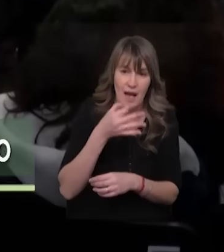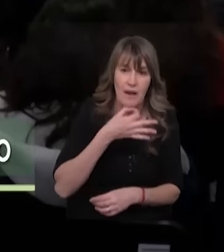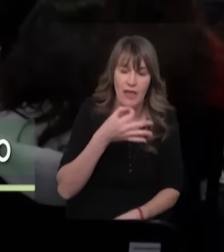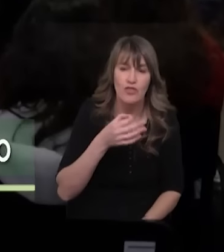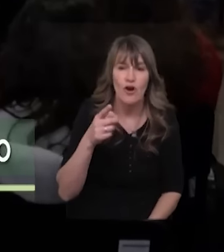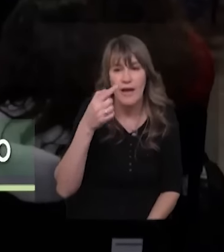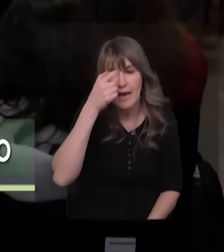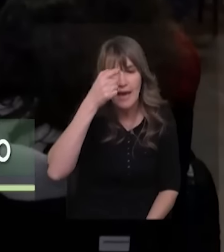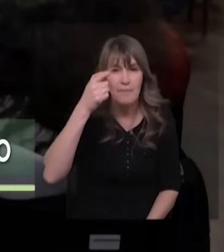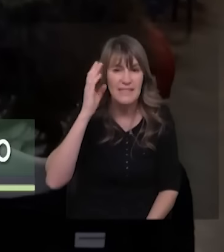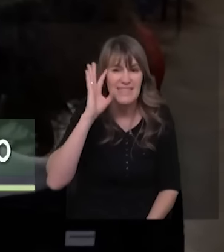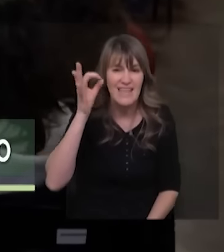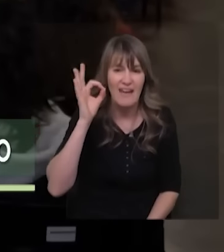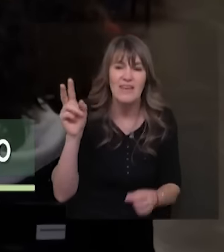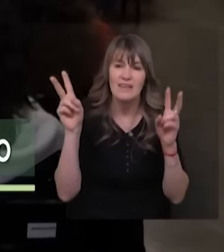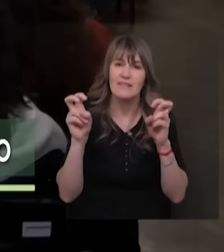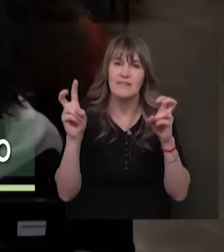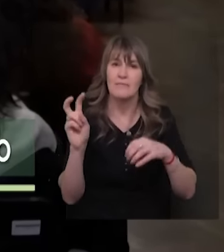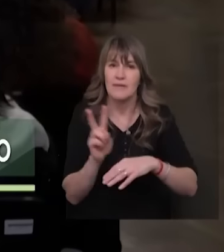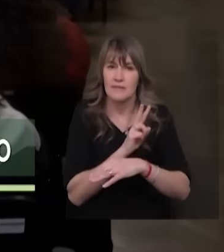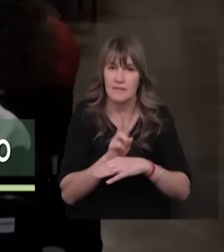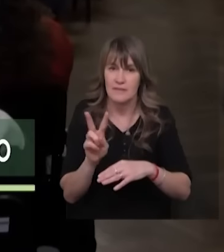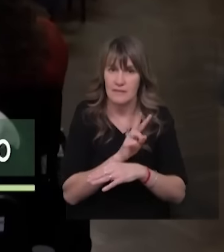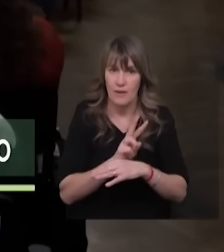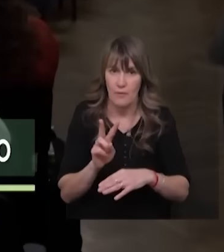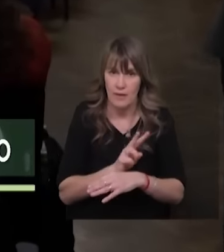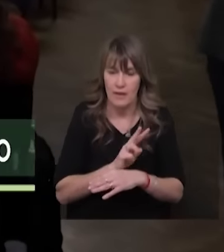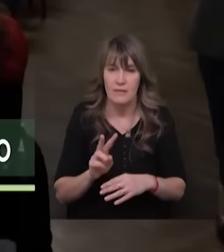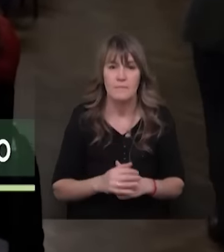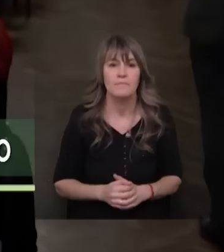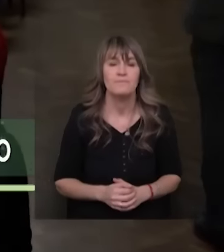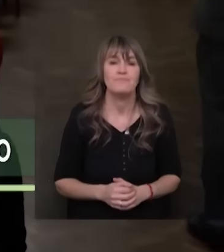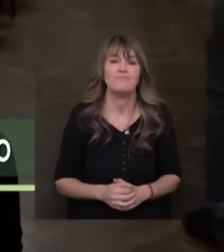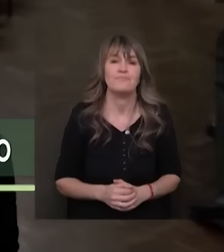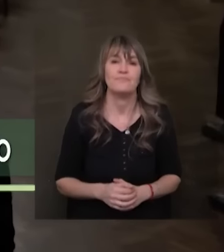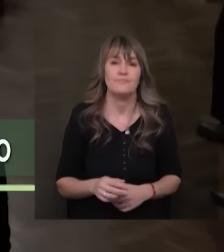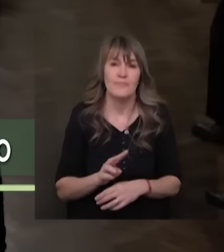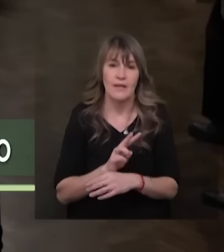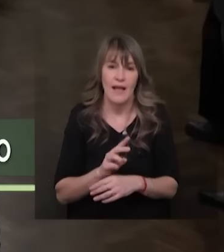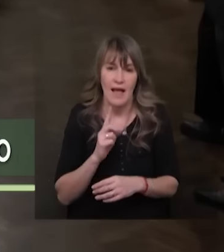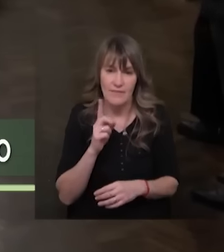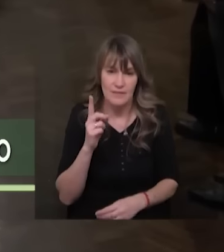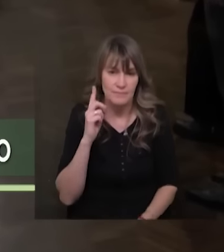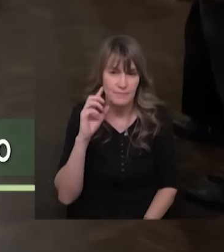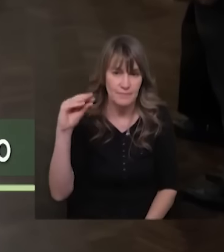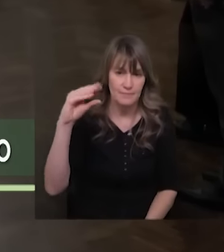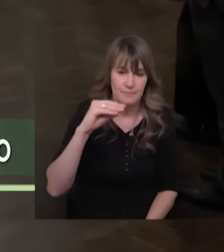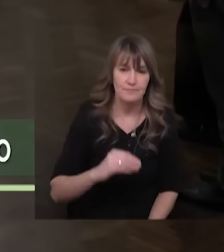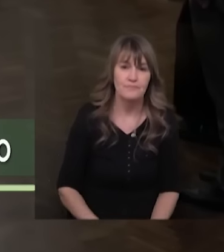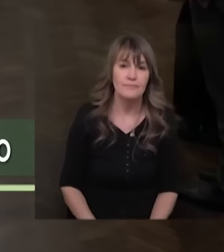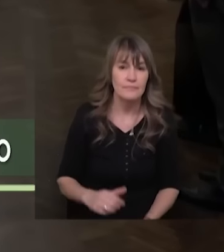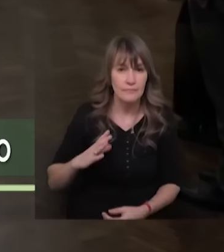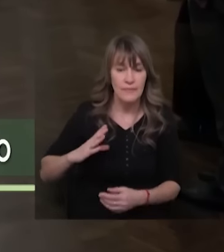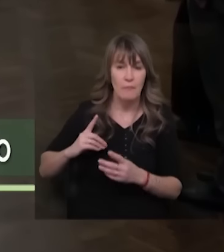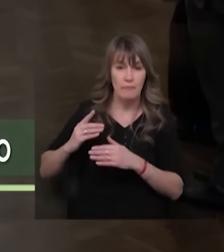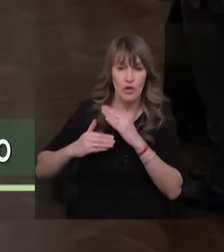especialista en temas de seguridad siempre solemos consultar Así que la escuchamos un poco